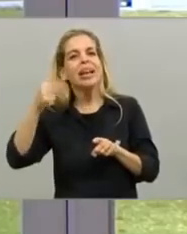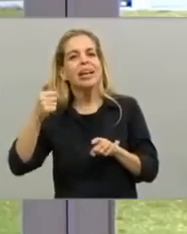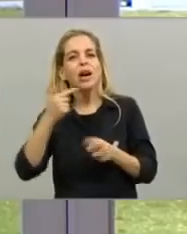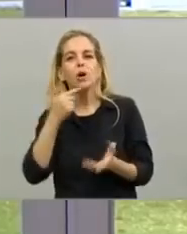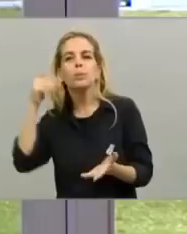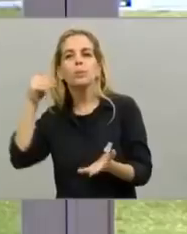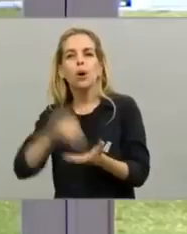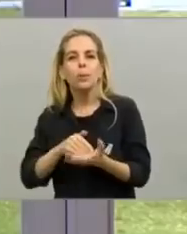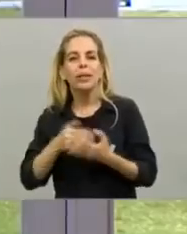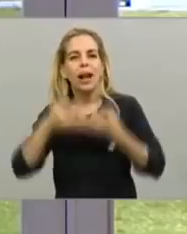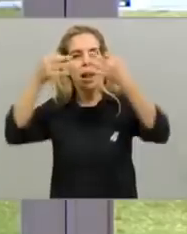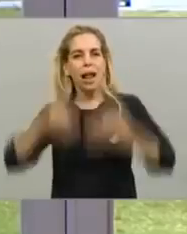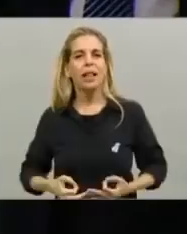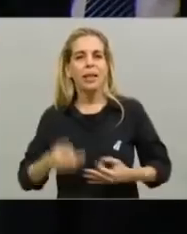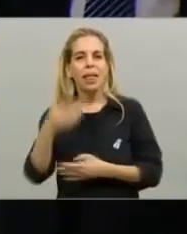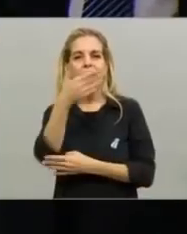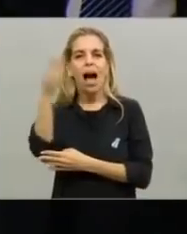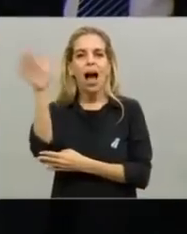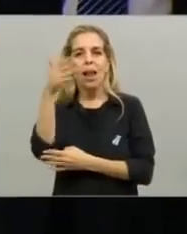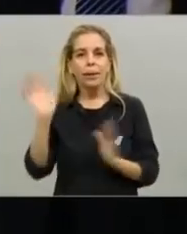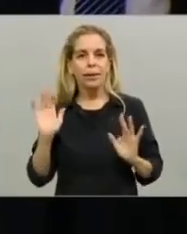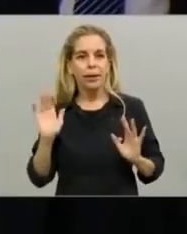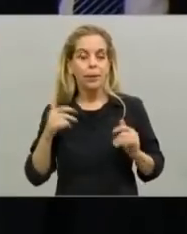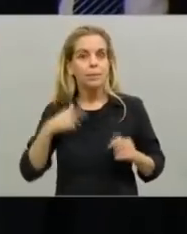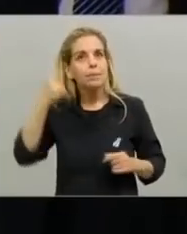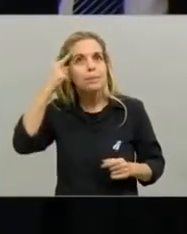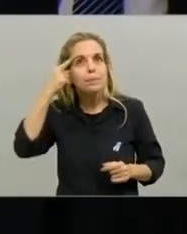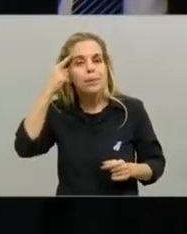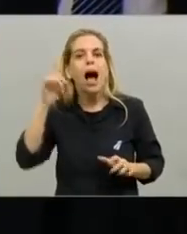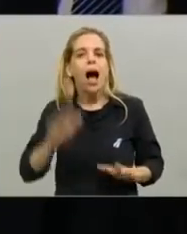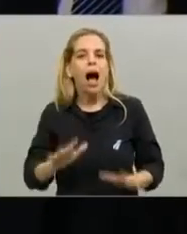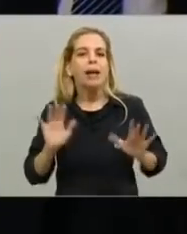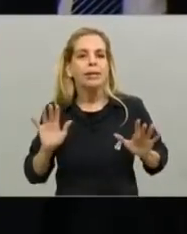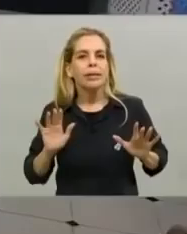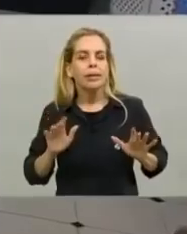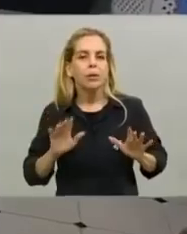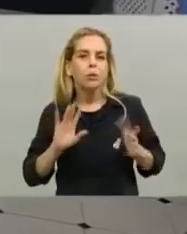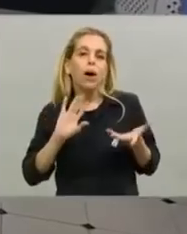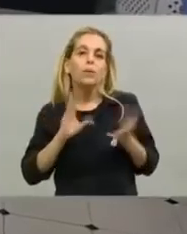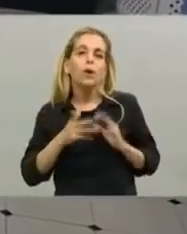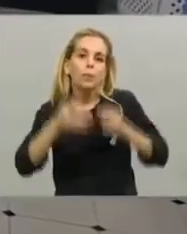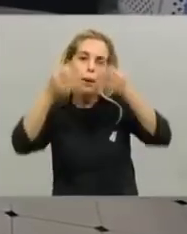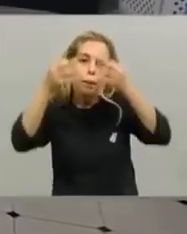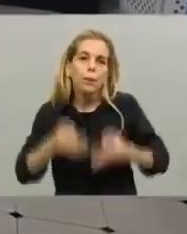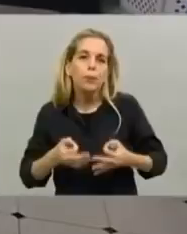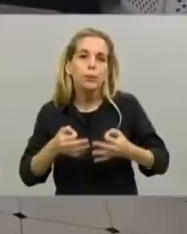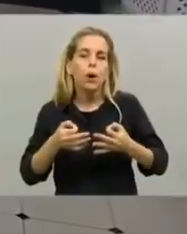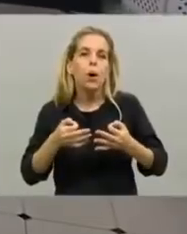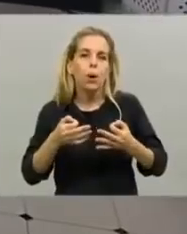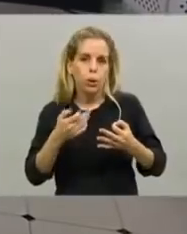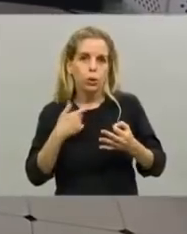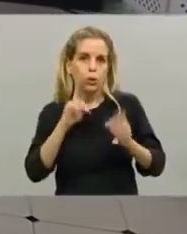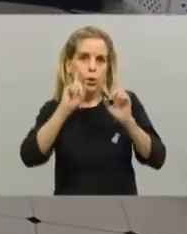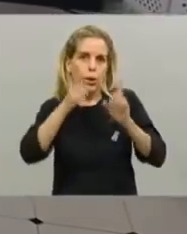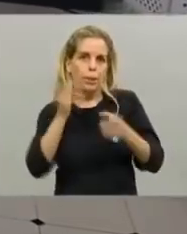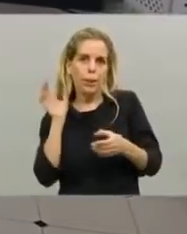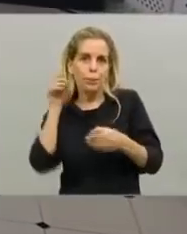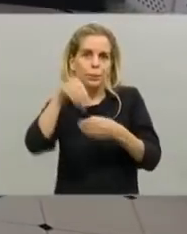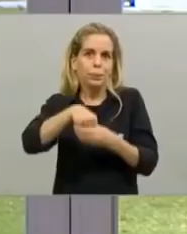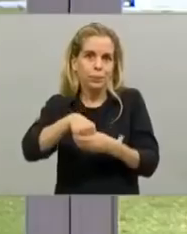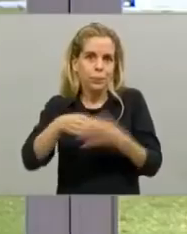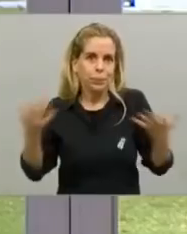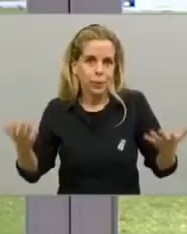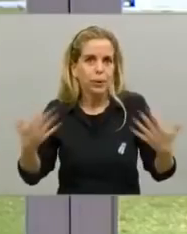lealtad a la bandera. Y se me ocurrió que una buena forma de sumarme y de